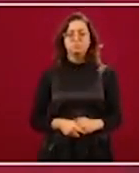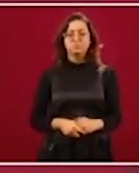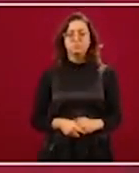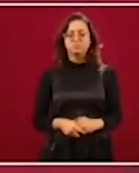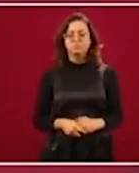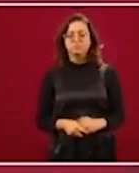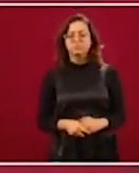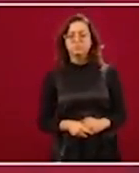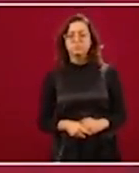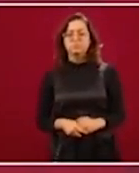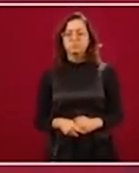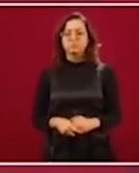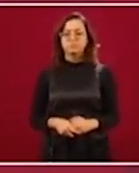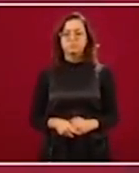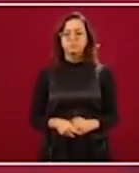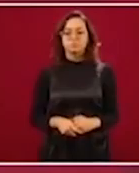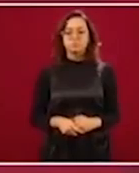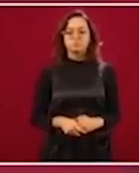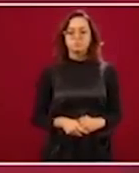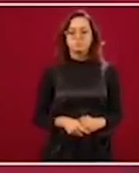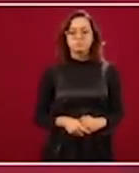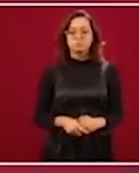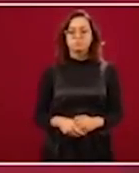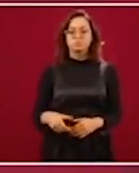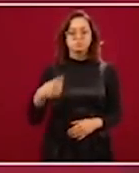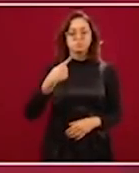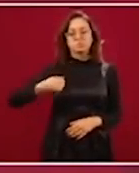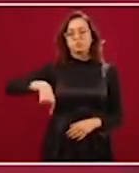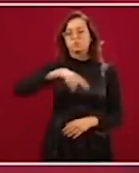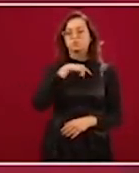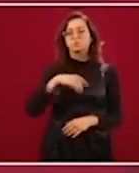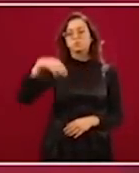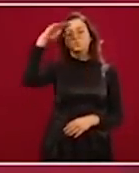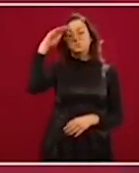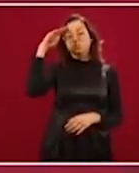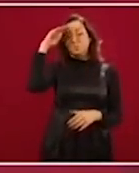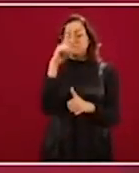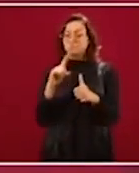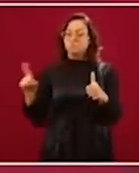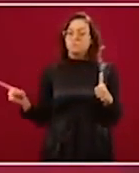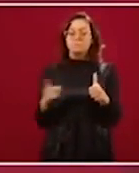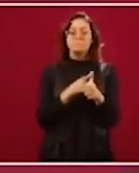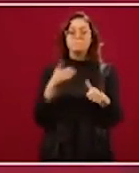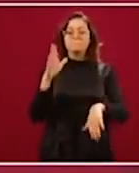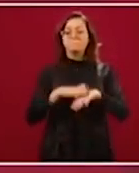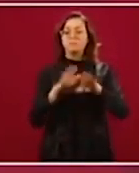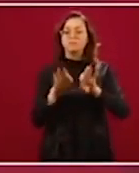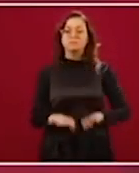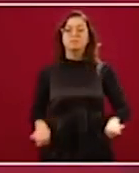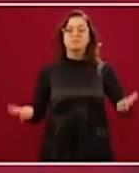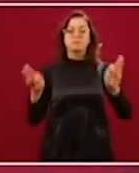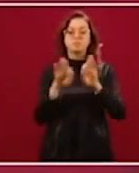Siempre hemos considerado que lo más importante son las vidas